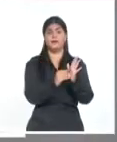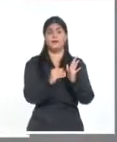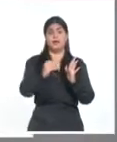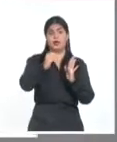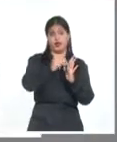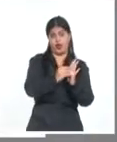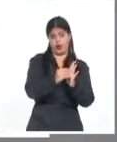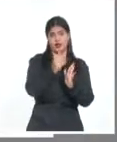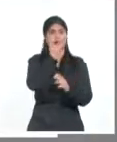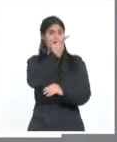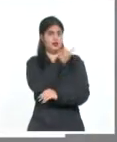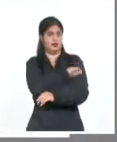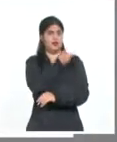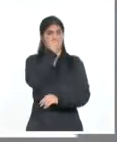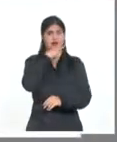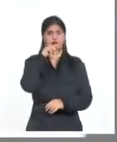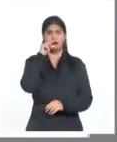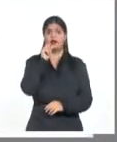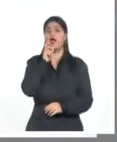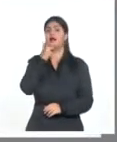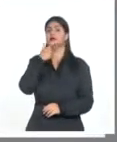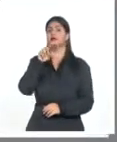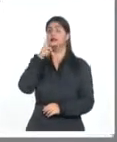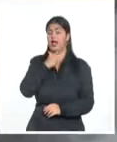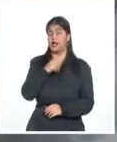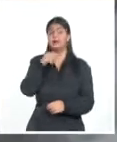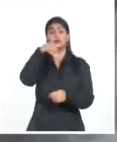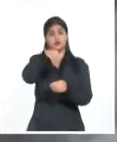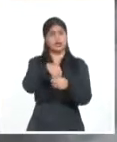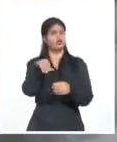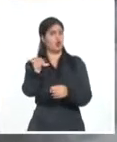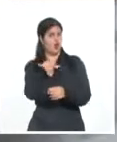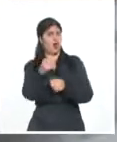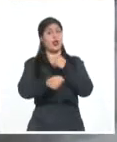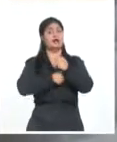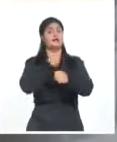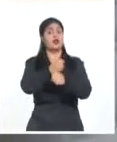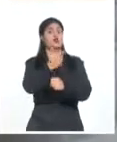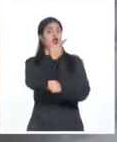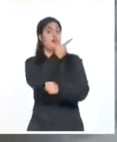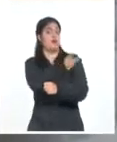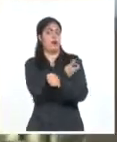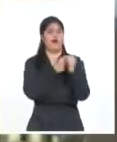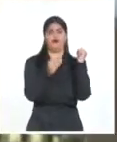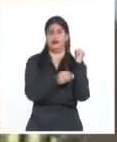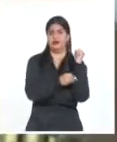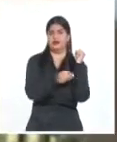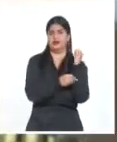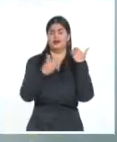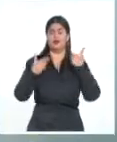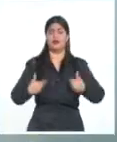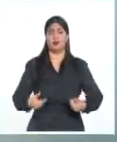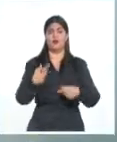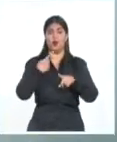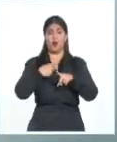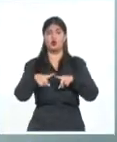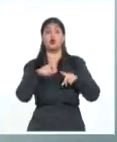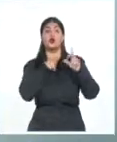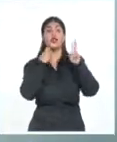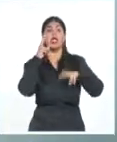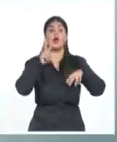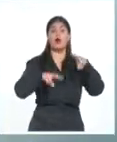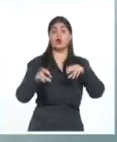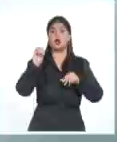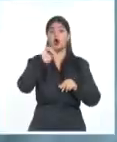vacuna Abdala, incluyendo las de refuerzo. El próximo paso de esa vacuna es la evaluación por parte de los expertos de la Organización Mundial de la